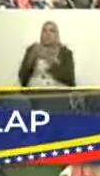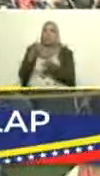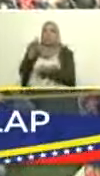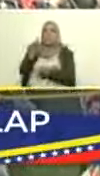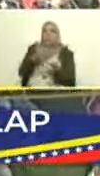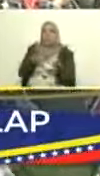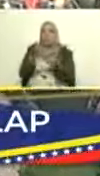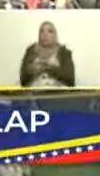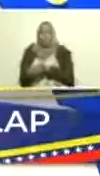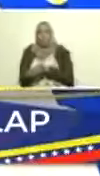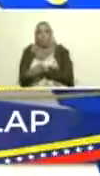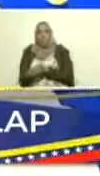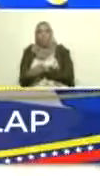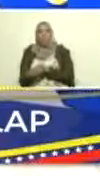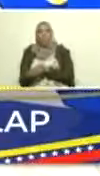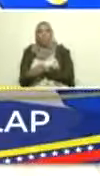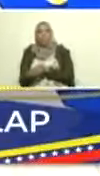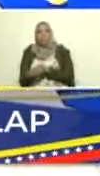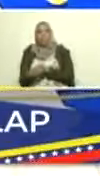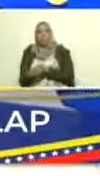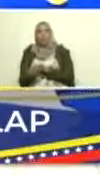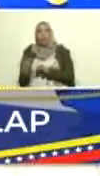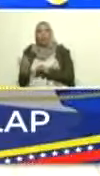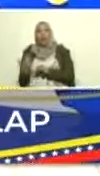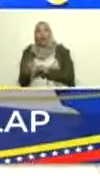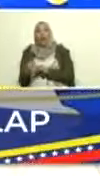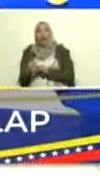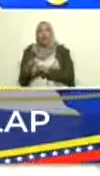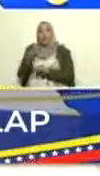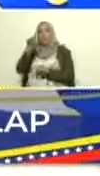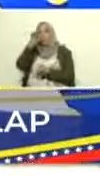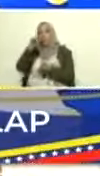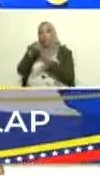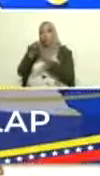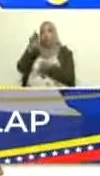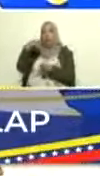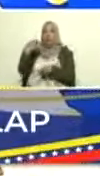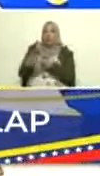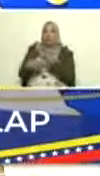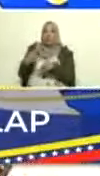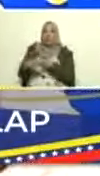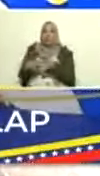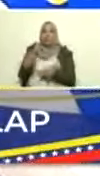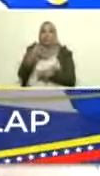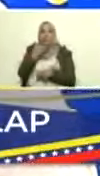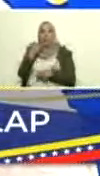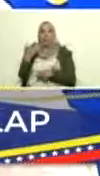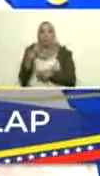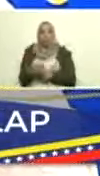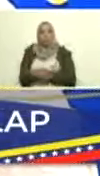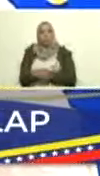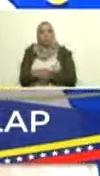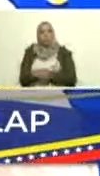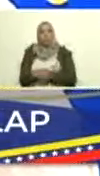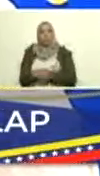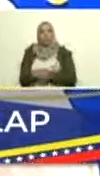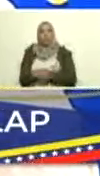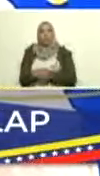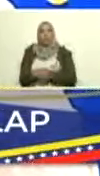transformaciones para avanzar con la P de producción. Así que bueno, mi comandante